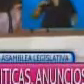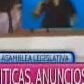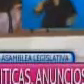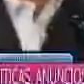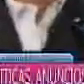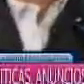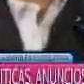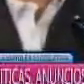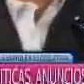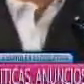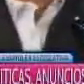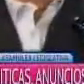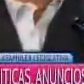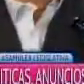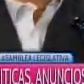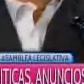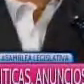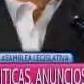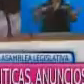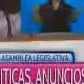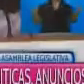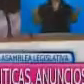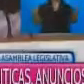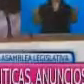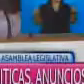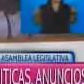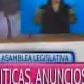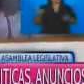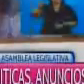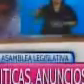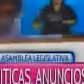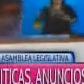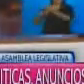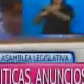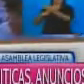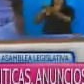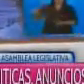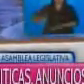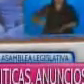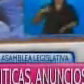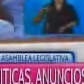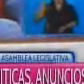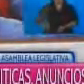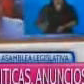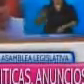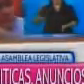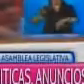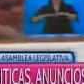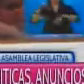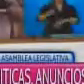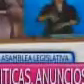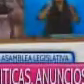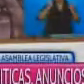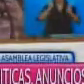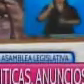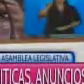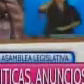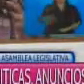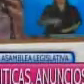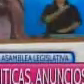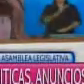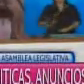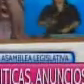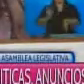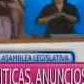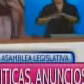Muy bien. ¿Quién, yo? Sí. Ah, no, bueno, pero ahí está. Ricardo, primera impresión de lo que escuchaste de 3 horas 40... Creo que fue